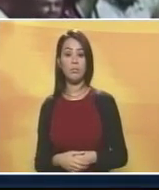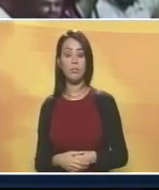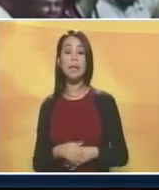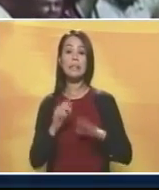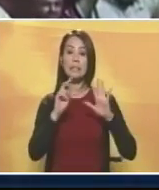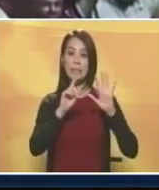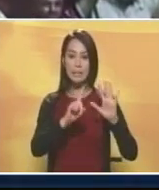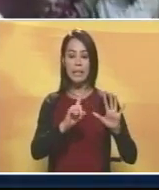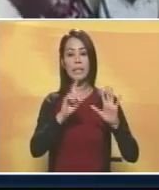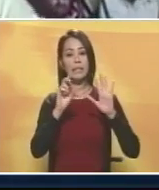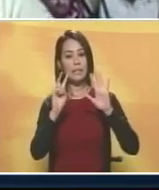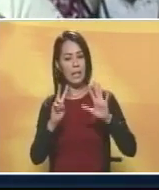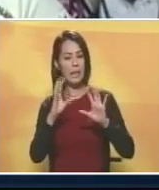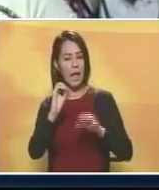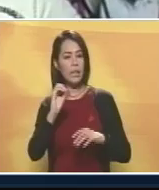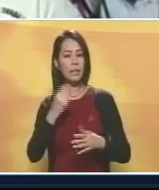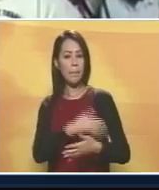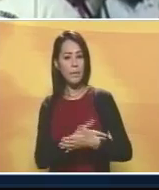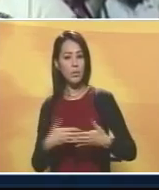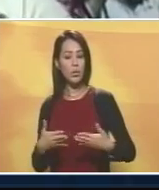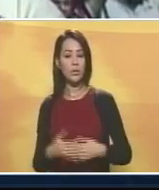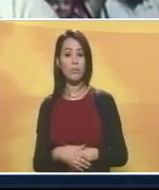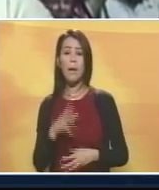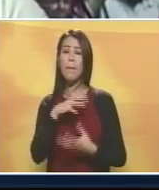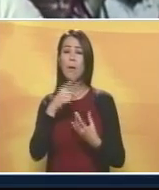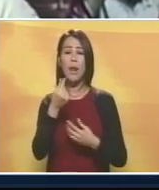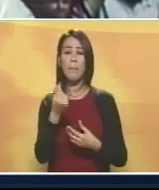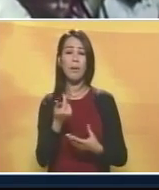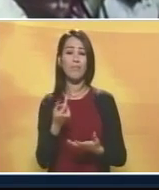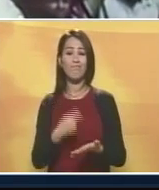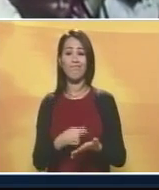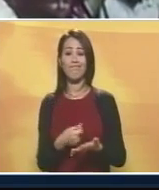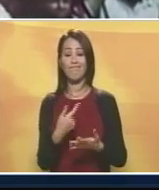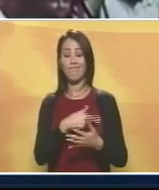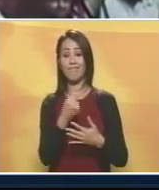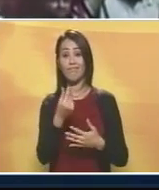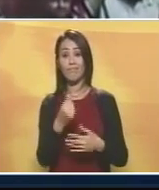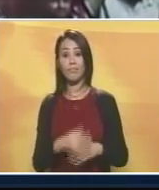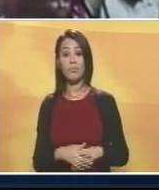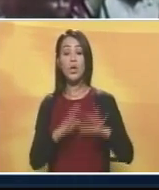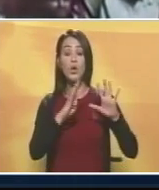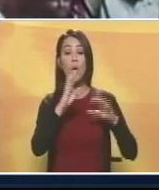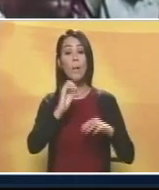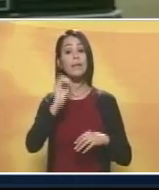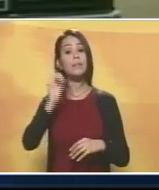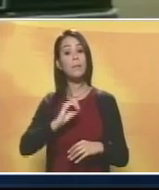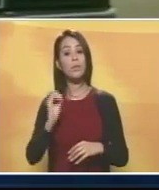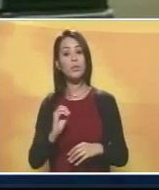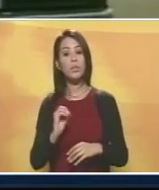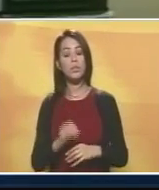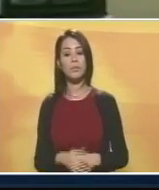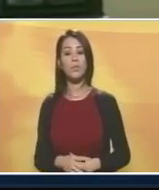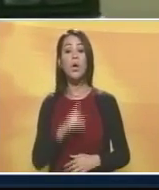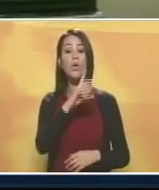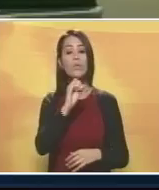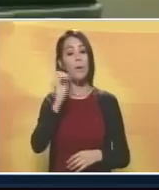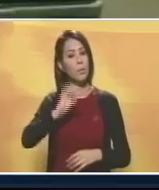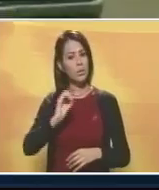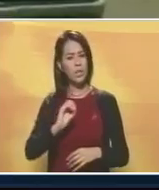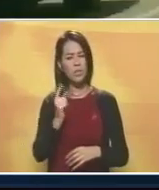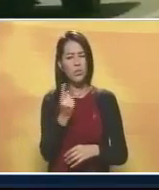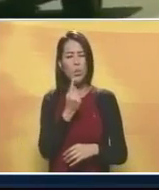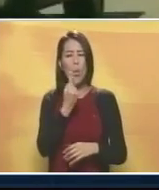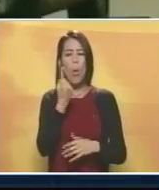y 70 millones de bolívares. Por el problema del efectivo, el usuario ha mermado en más de un 90%, solamente un 10% es el que se está